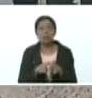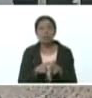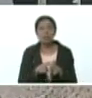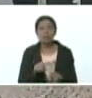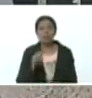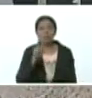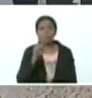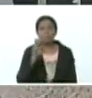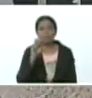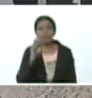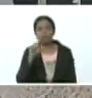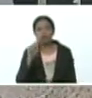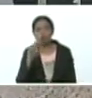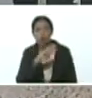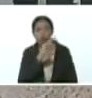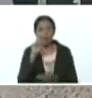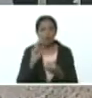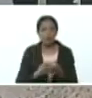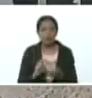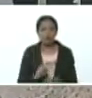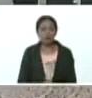a nivel nacional.